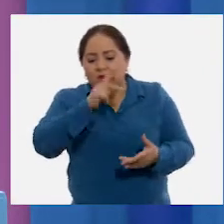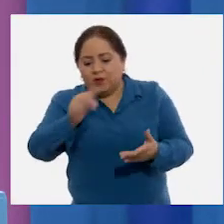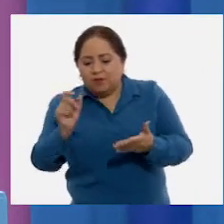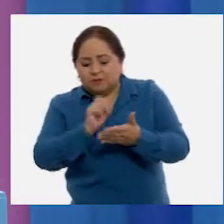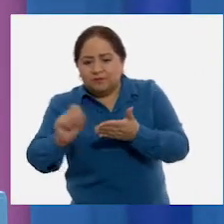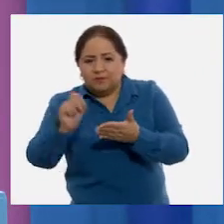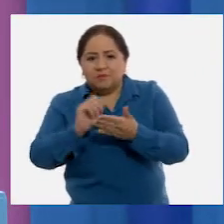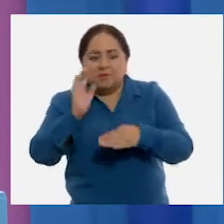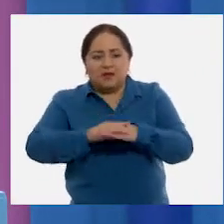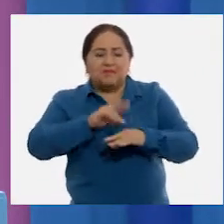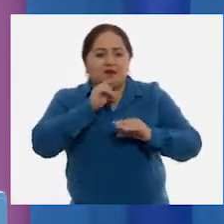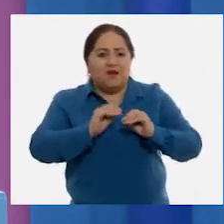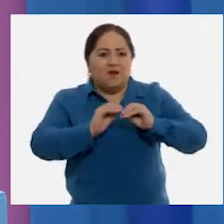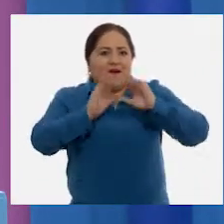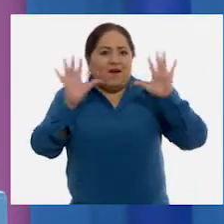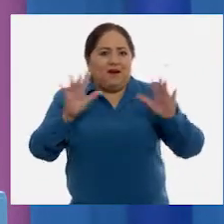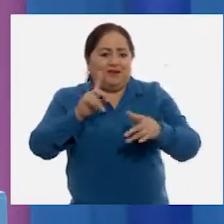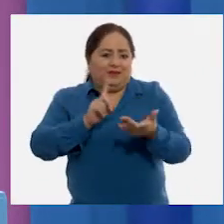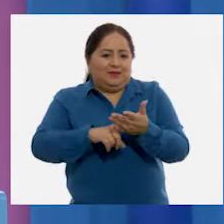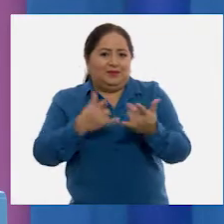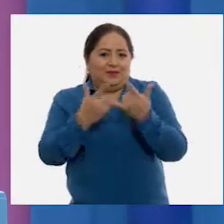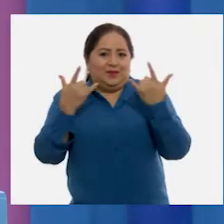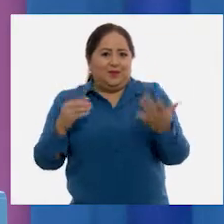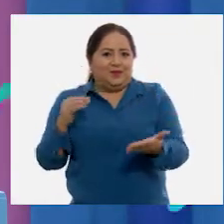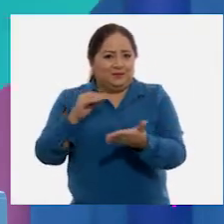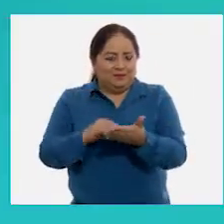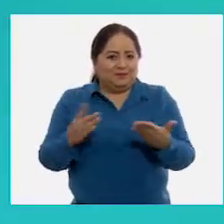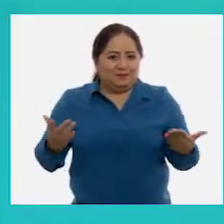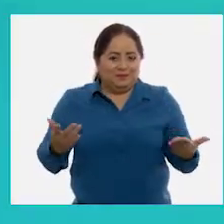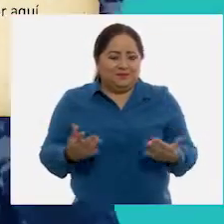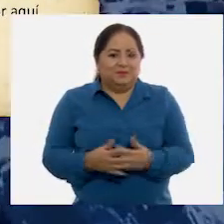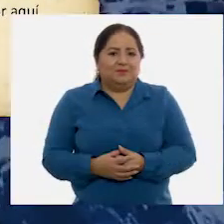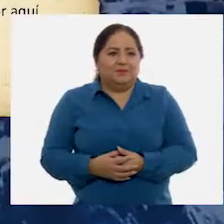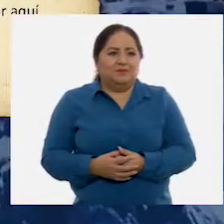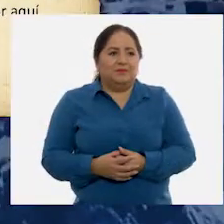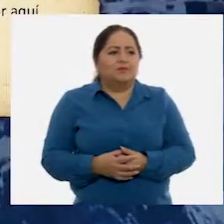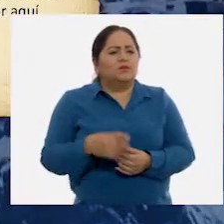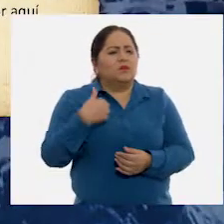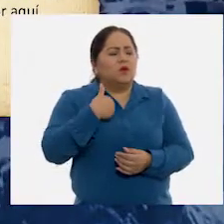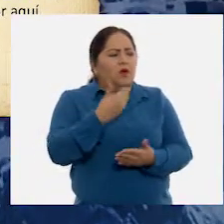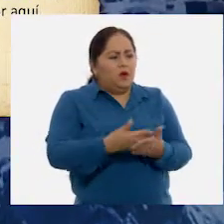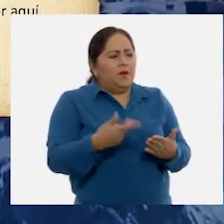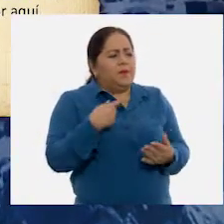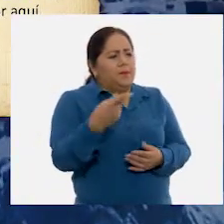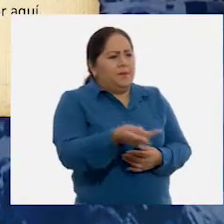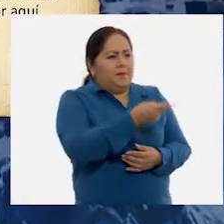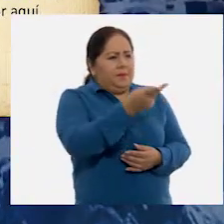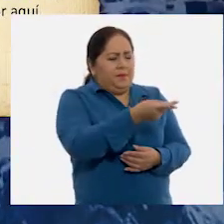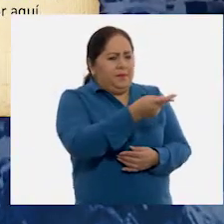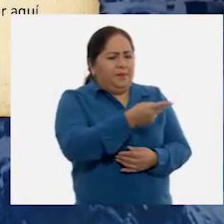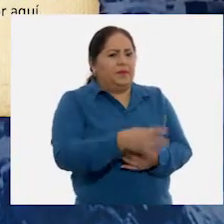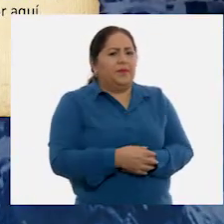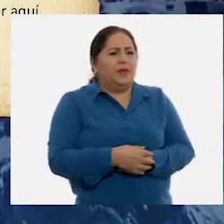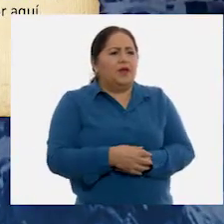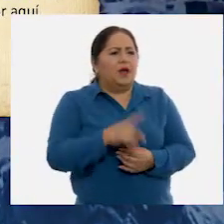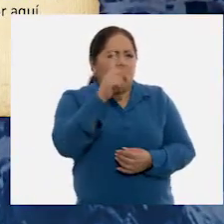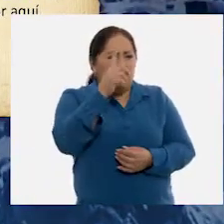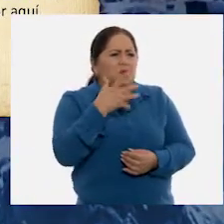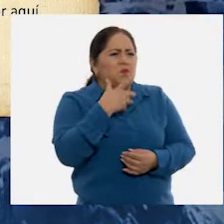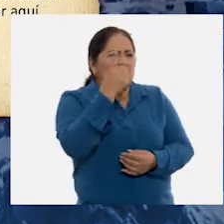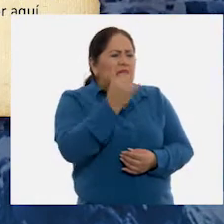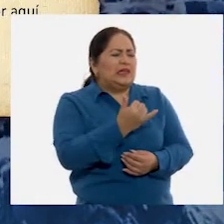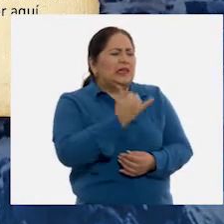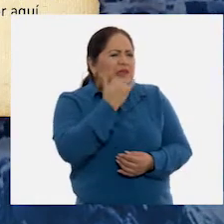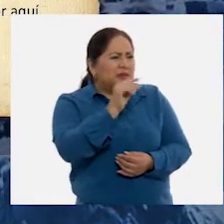una mejor manera nuestro relato histórico. Oye, Gaby, yo tengo una pregunta ahorita que estamos hablando de esto. ¿Hay un error en el